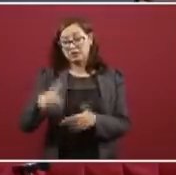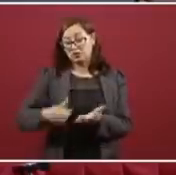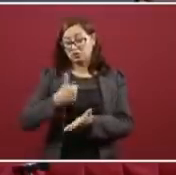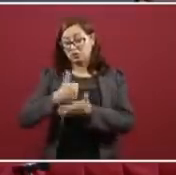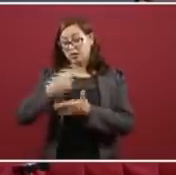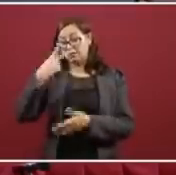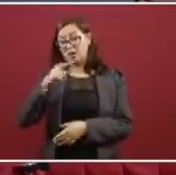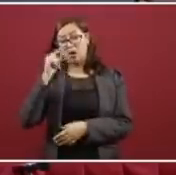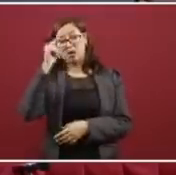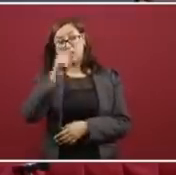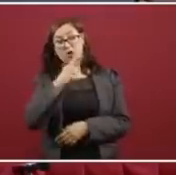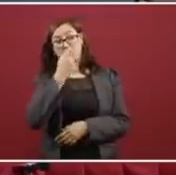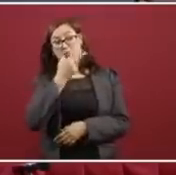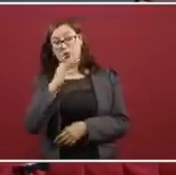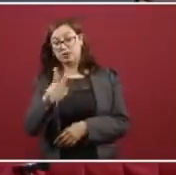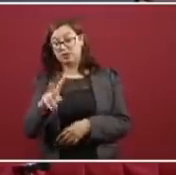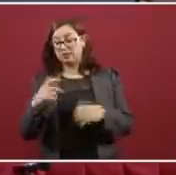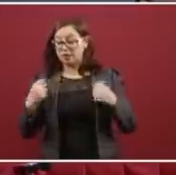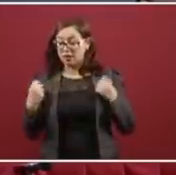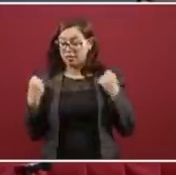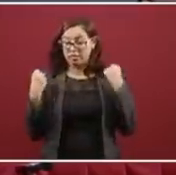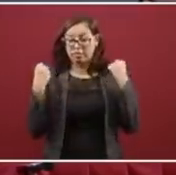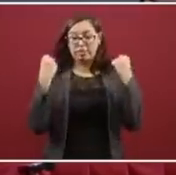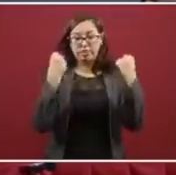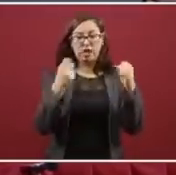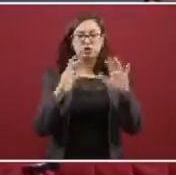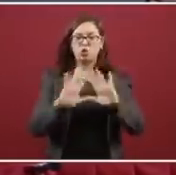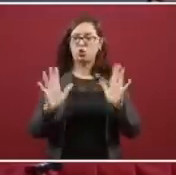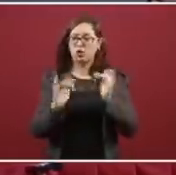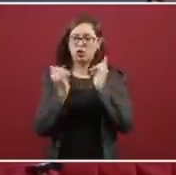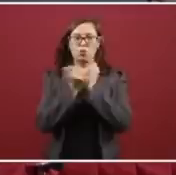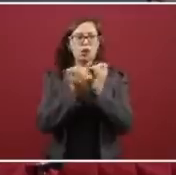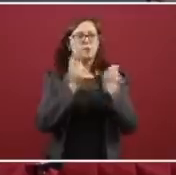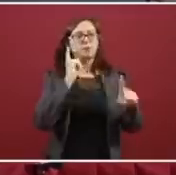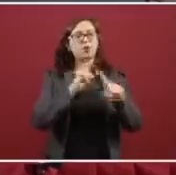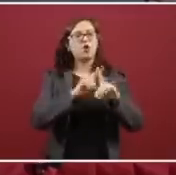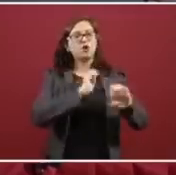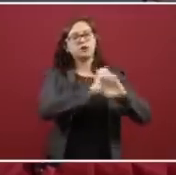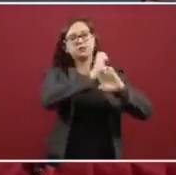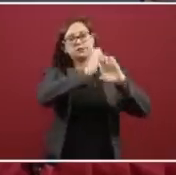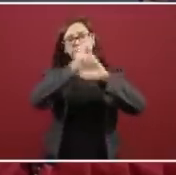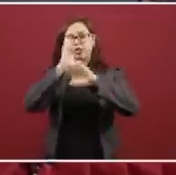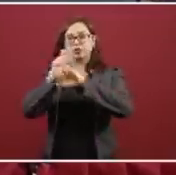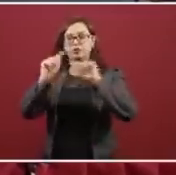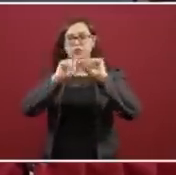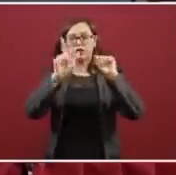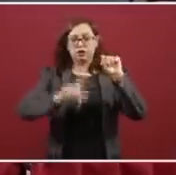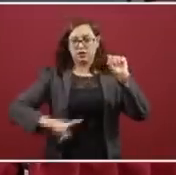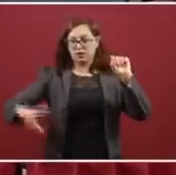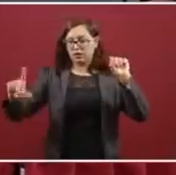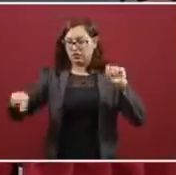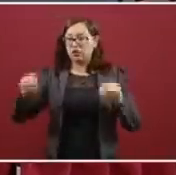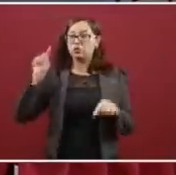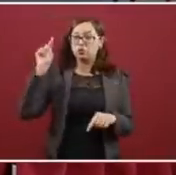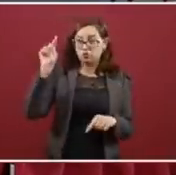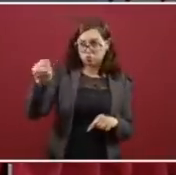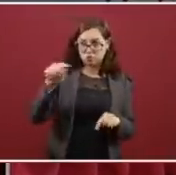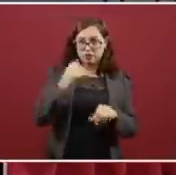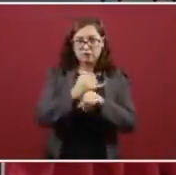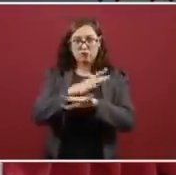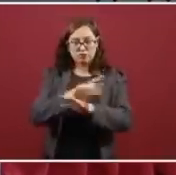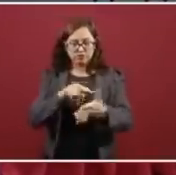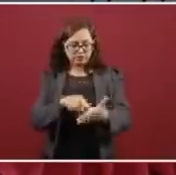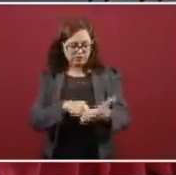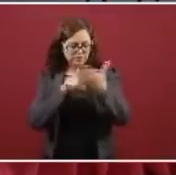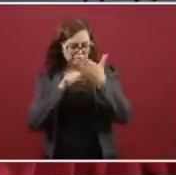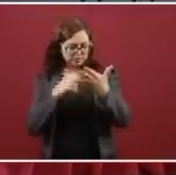es porque cuán tienes ese referente en toda la república mexicana puedes empoderado con la información